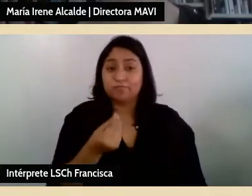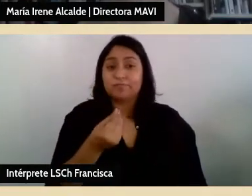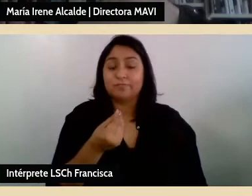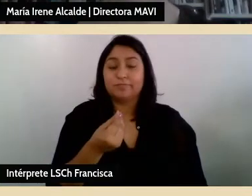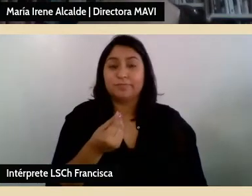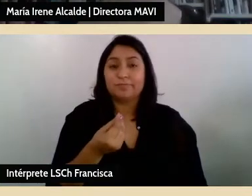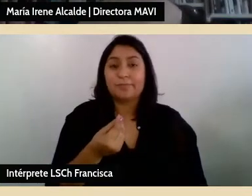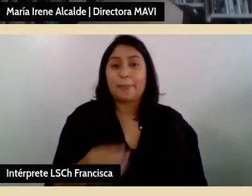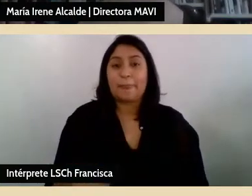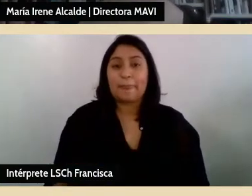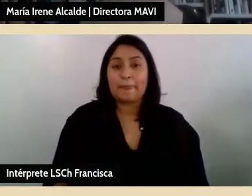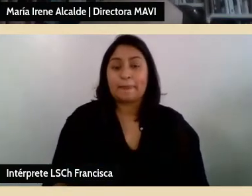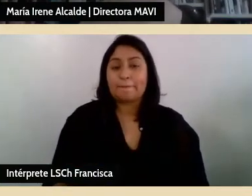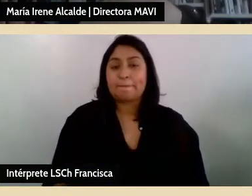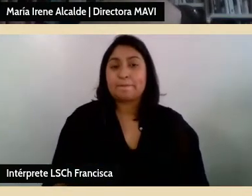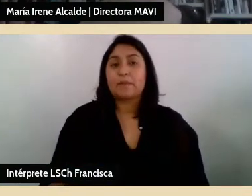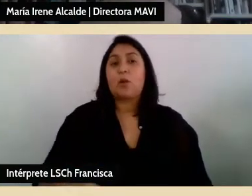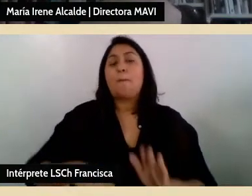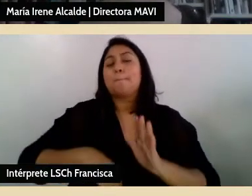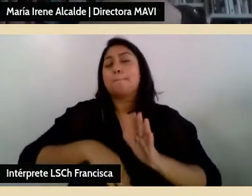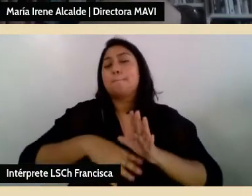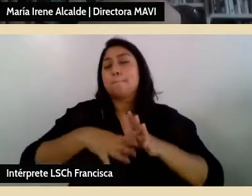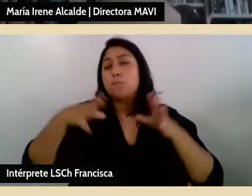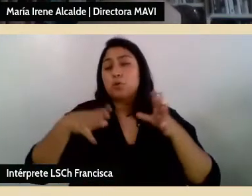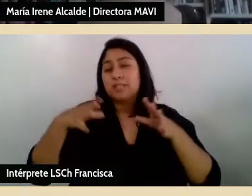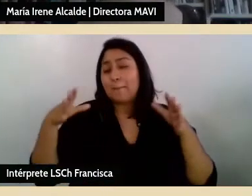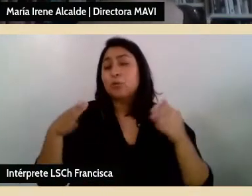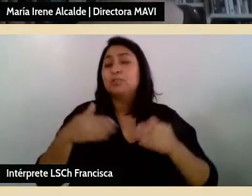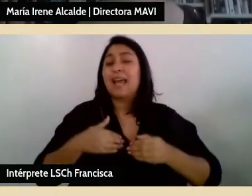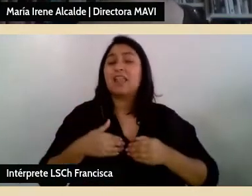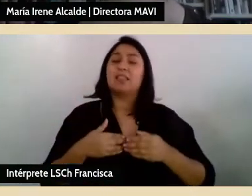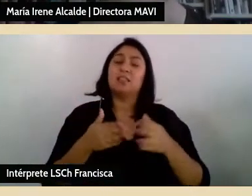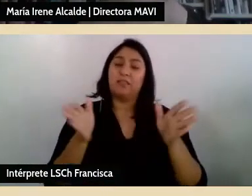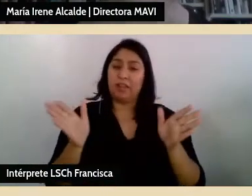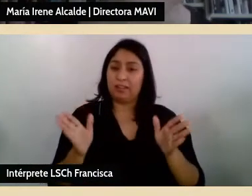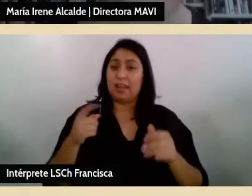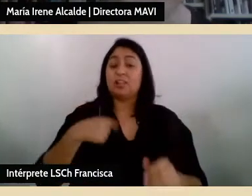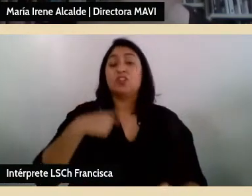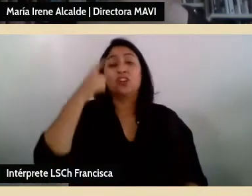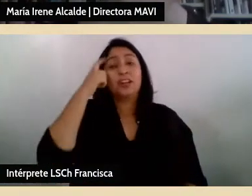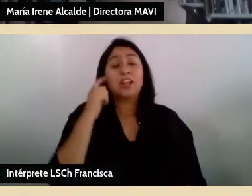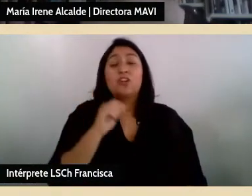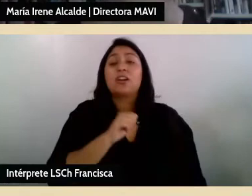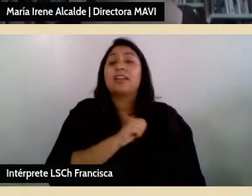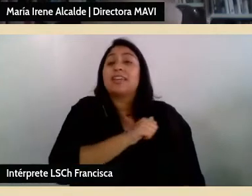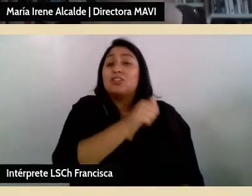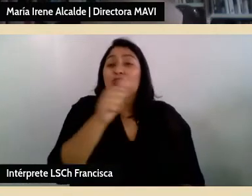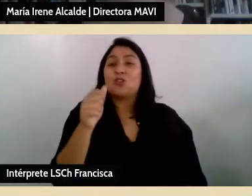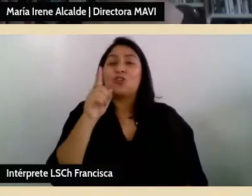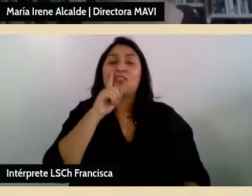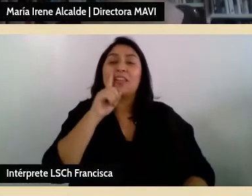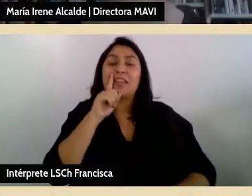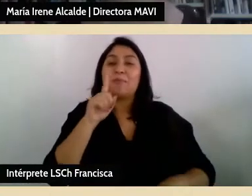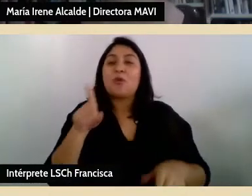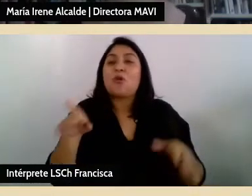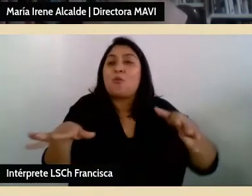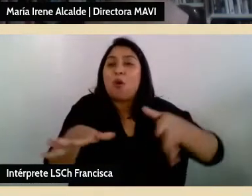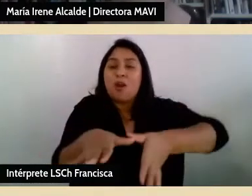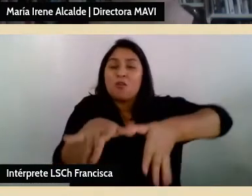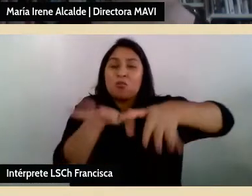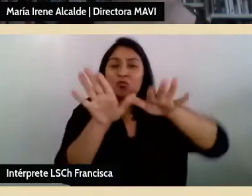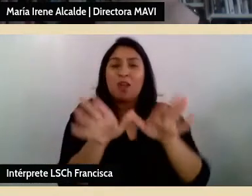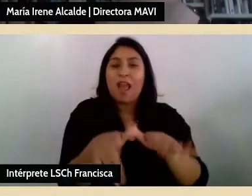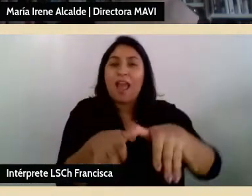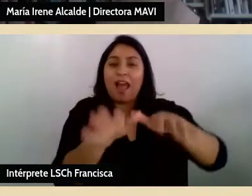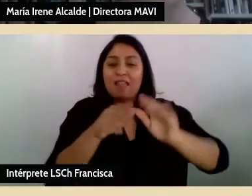y con muchas alas, con mucha libertad. Yo creo que a todos nos crecieron alas en este momento, en este año, ¿no? Todos nos dimos